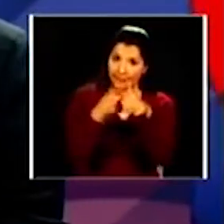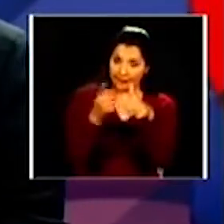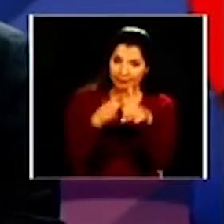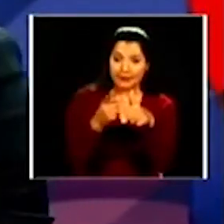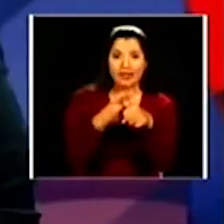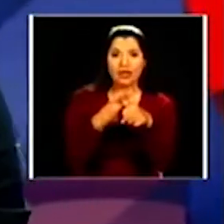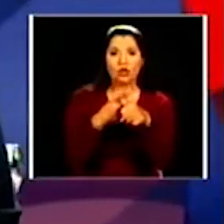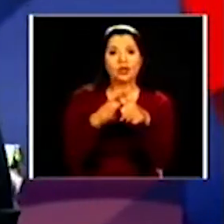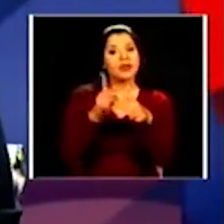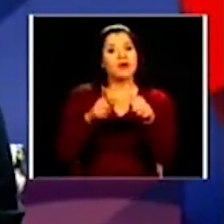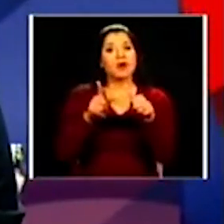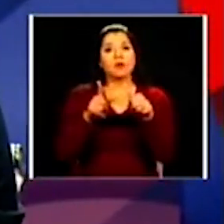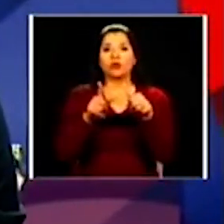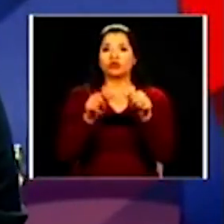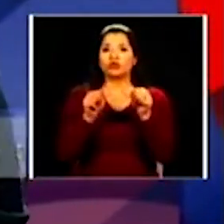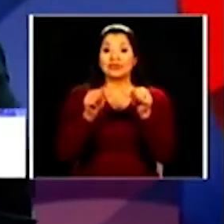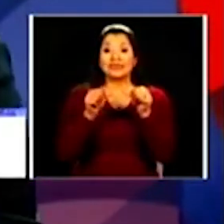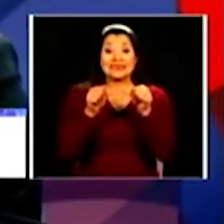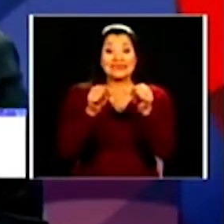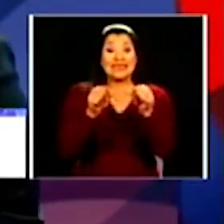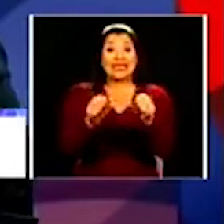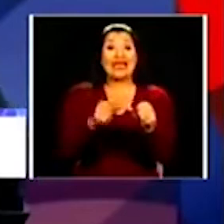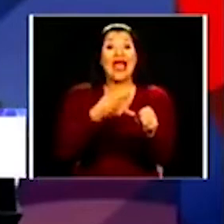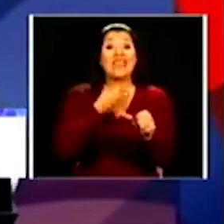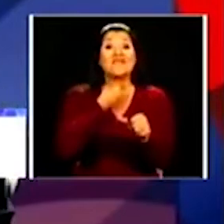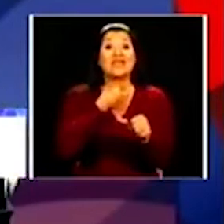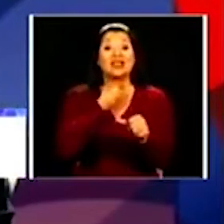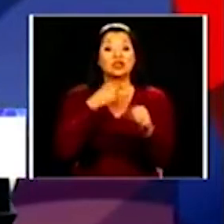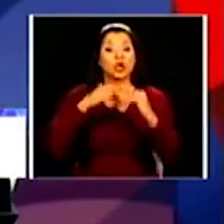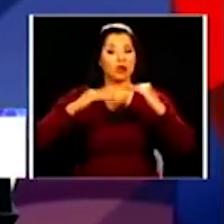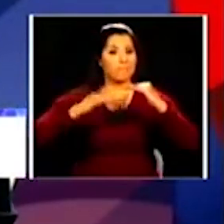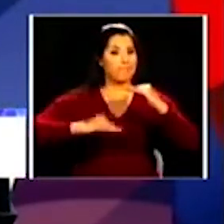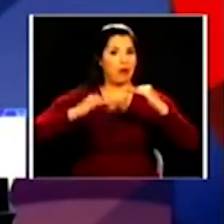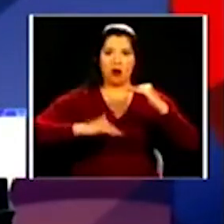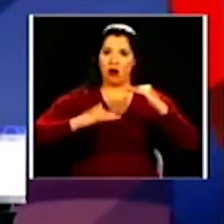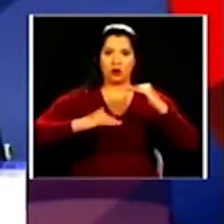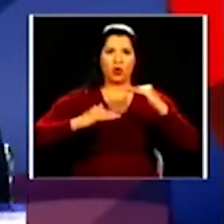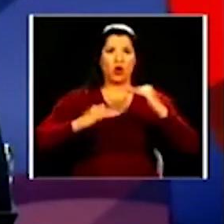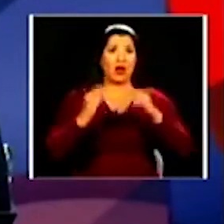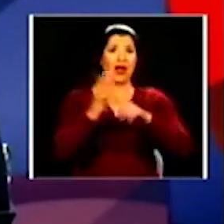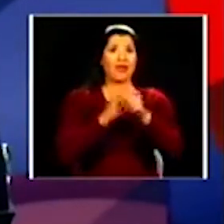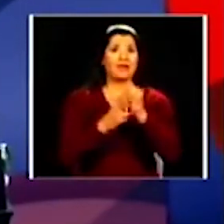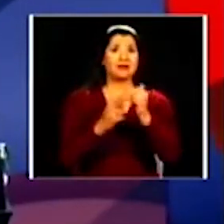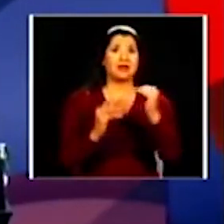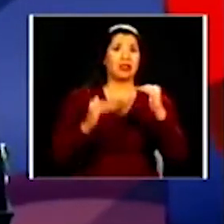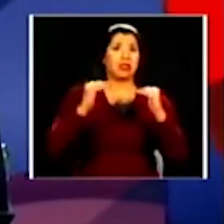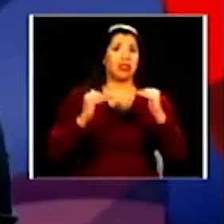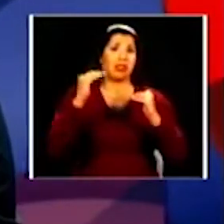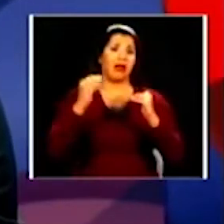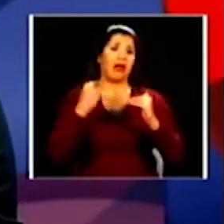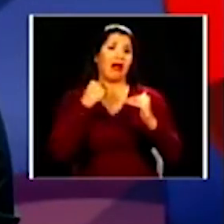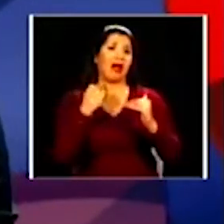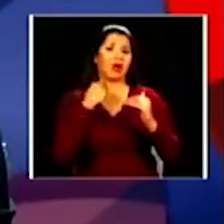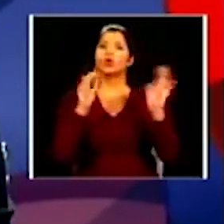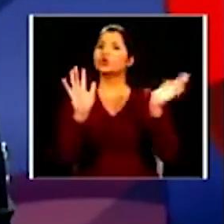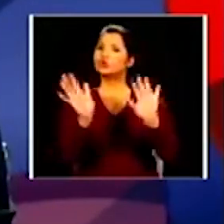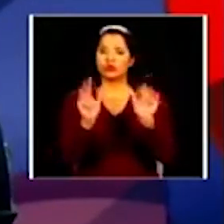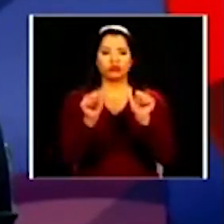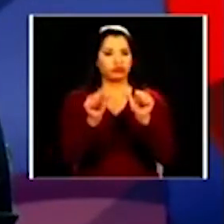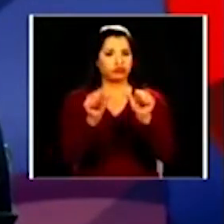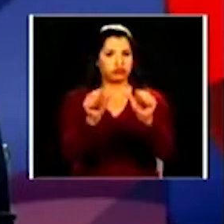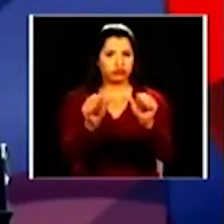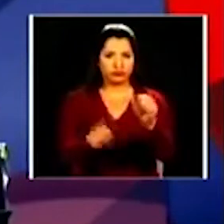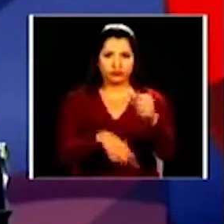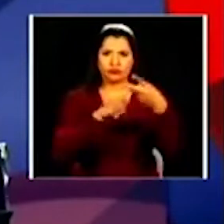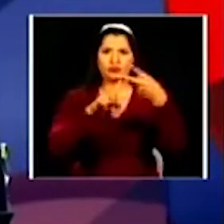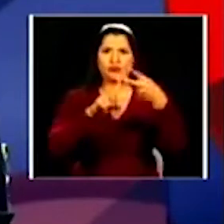la inflación baja, como se ha mantenido. Eso protege el bolsillo de los costarricenses y mantener el sistema de flotación en tema del